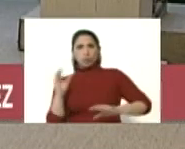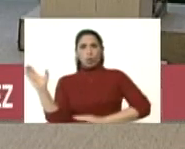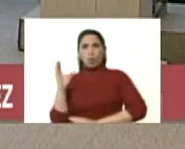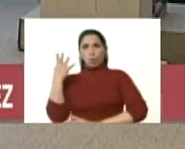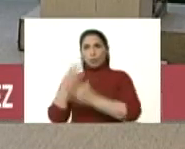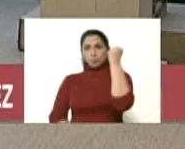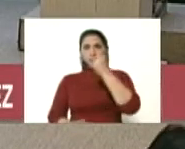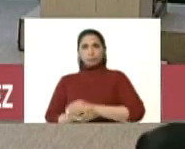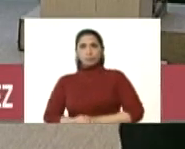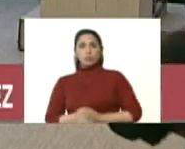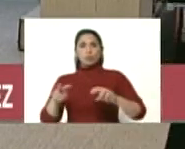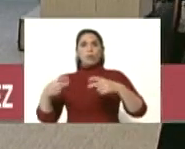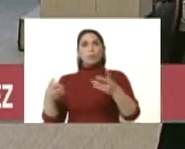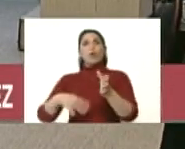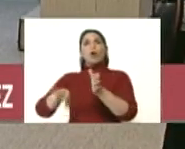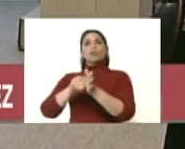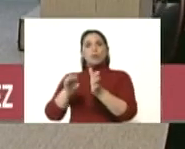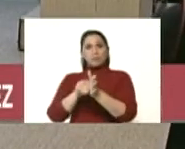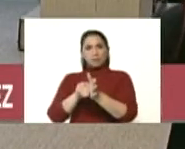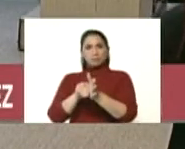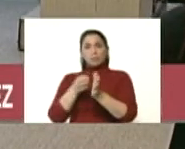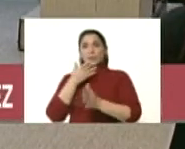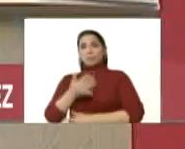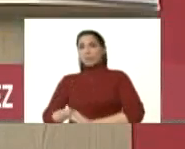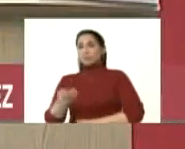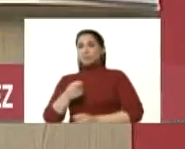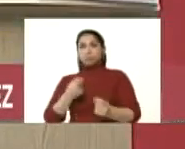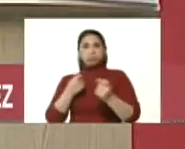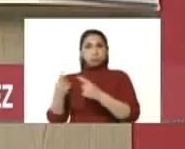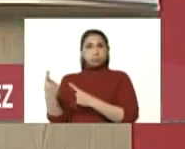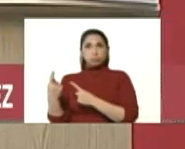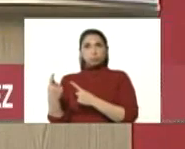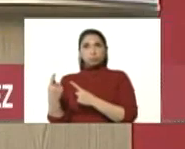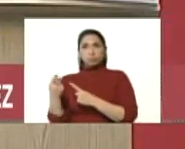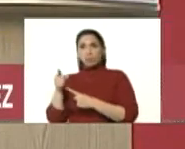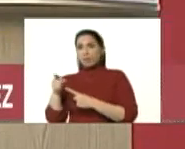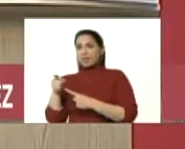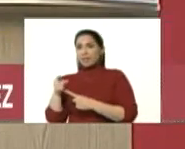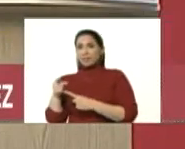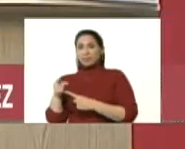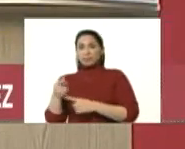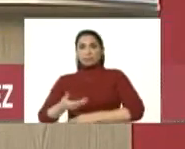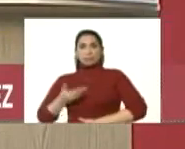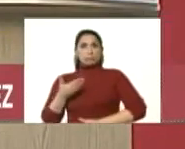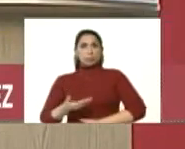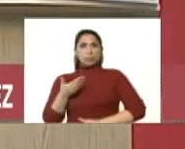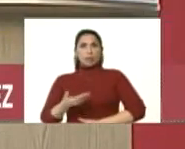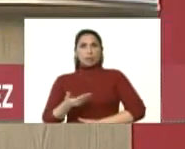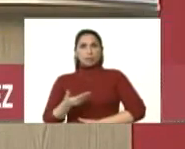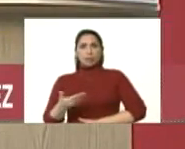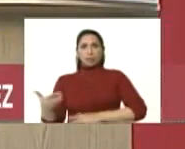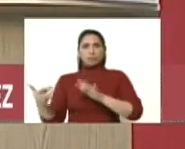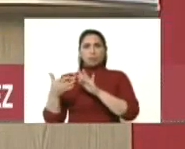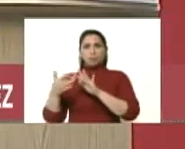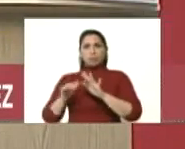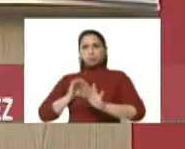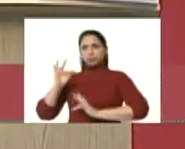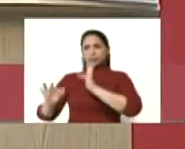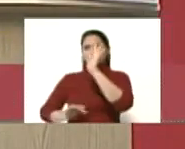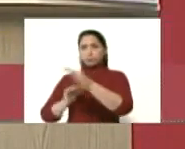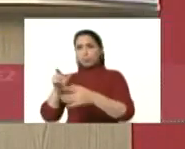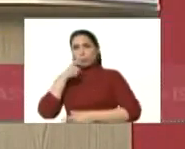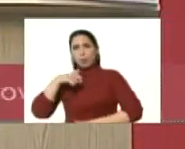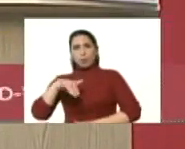Colombia. Nuevamente, el vector importado es un factor importante en el contagio en la